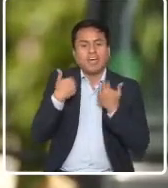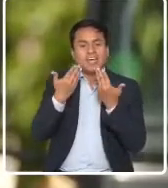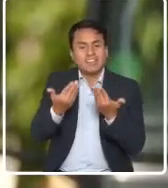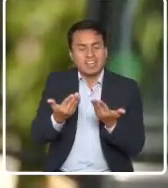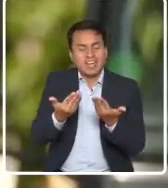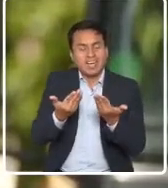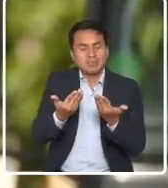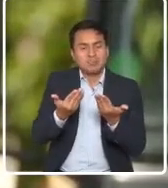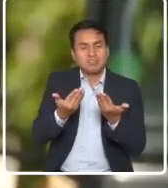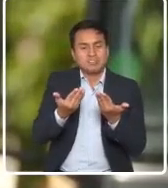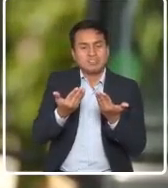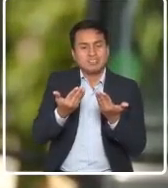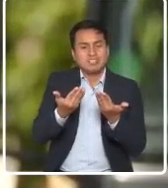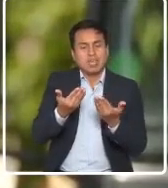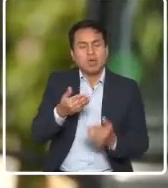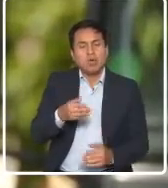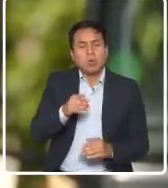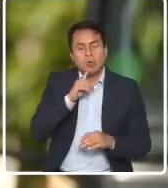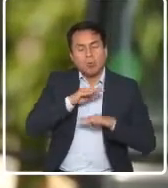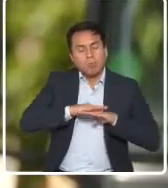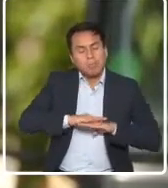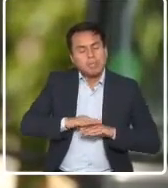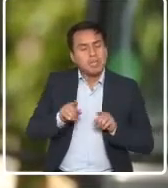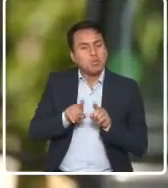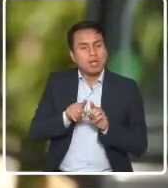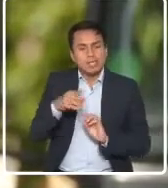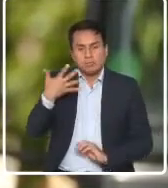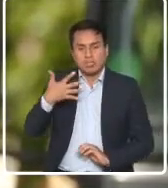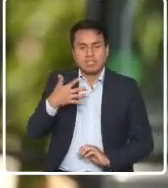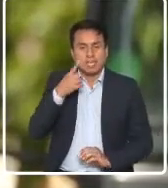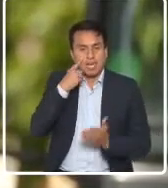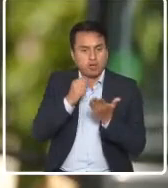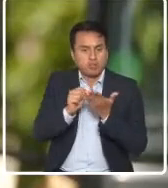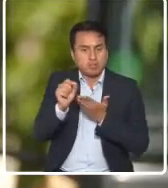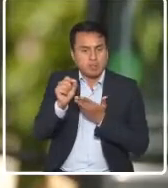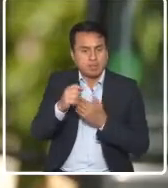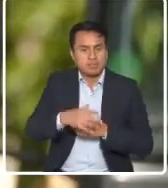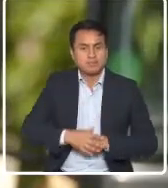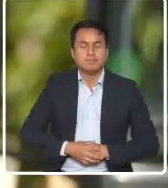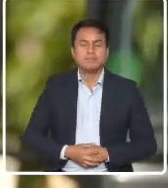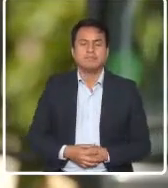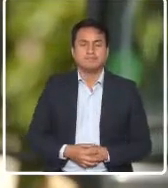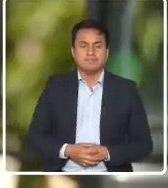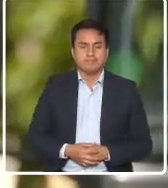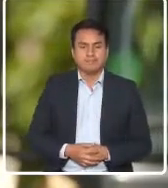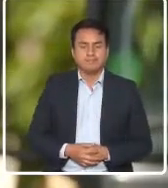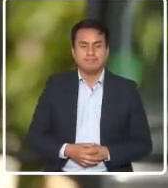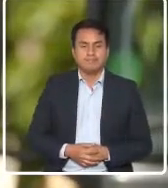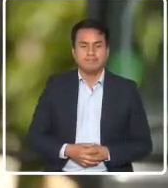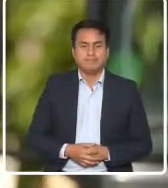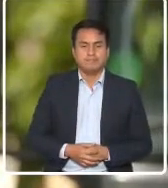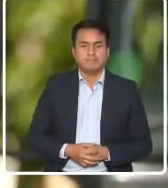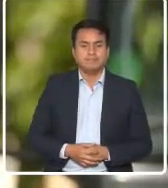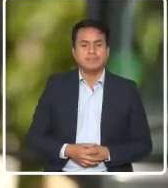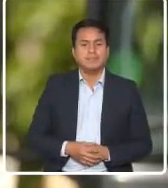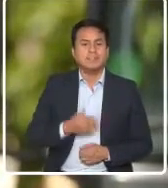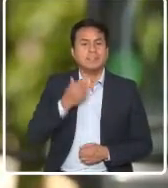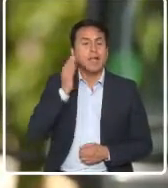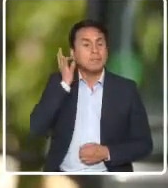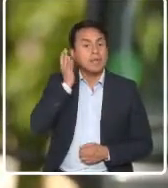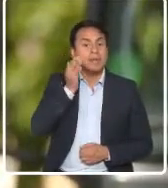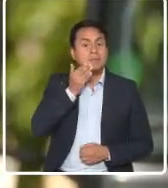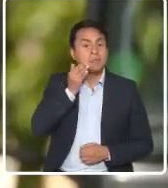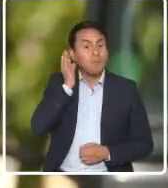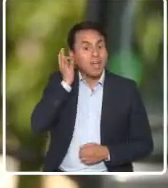entregarles este humilde, pero espero significativo, reconocimiento. Y a las